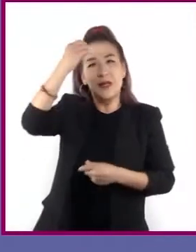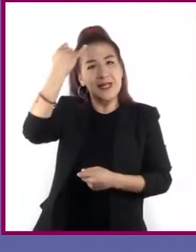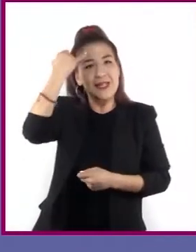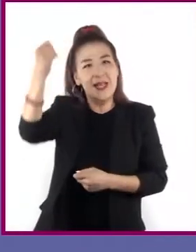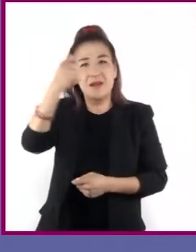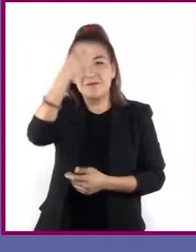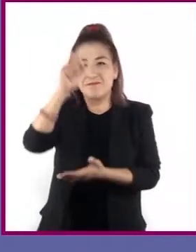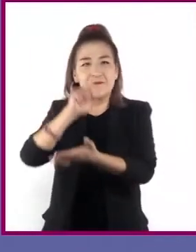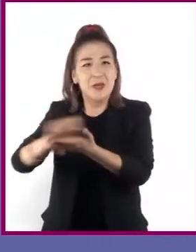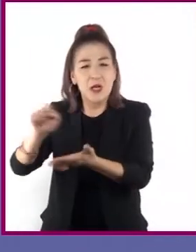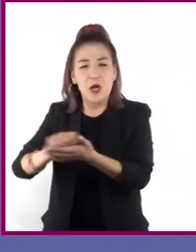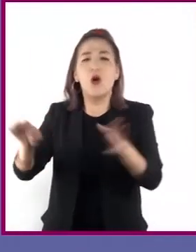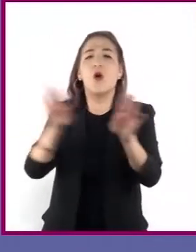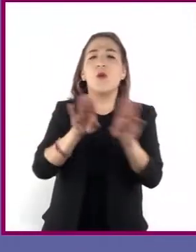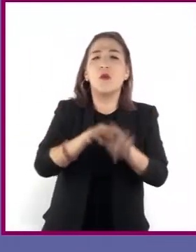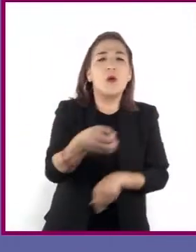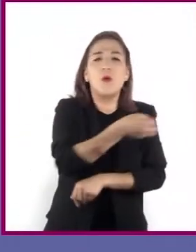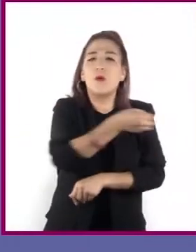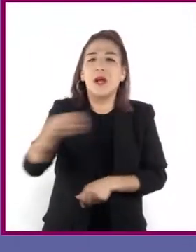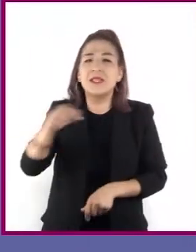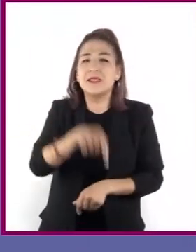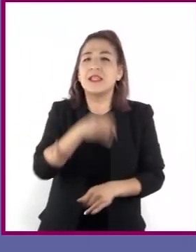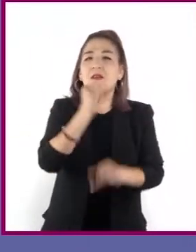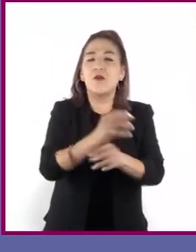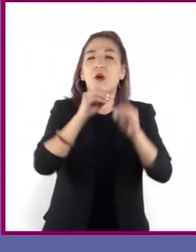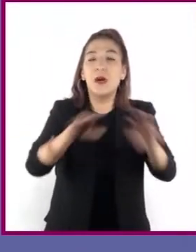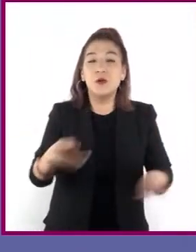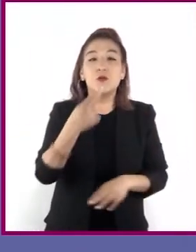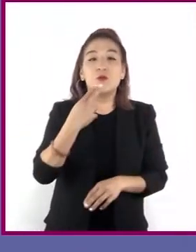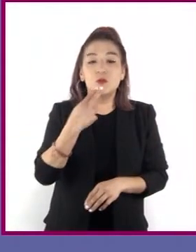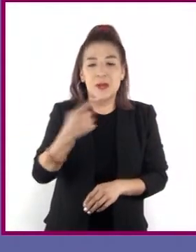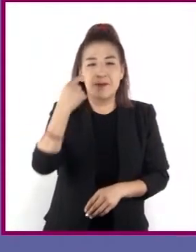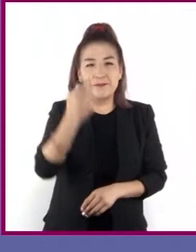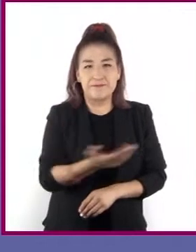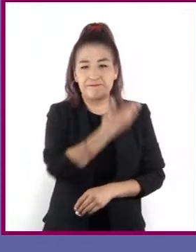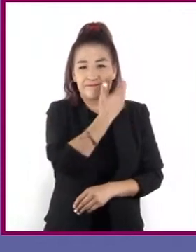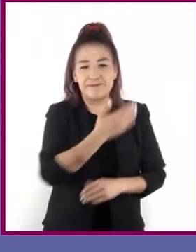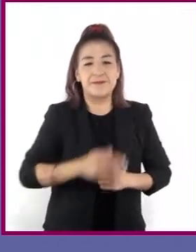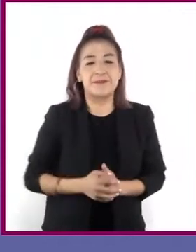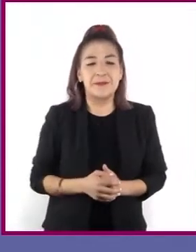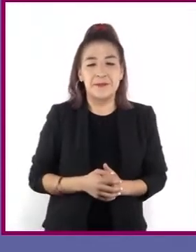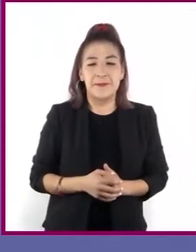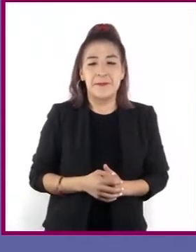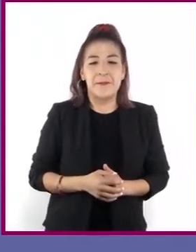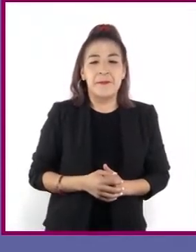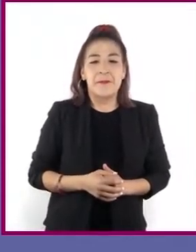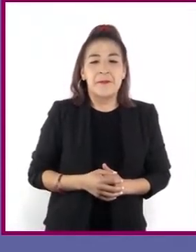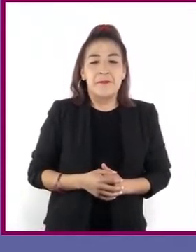Se puede organizar la información del resumen utilizando los siguientes elementos.